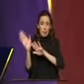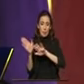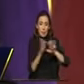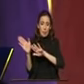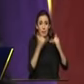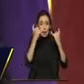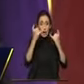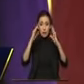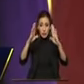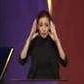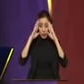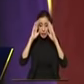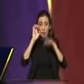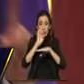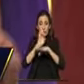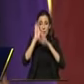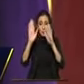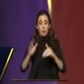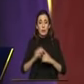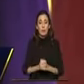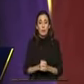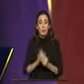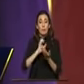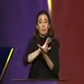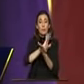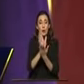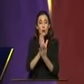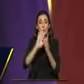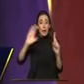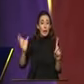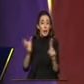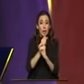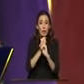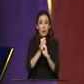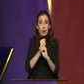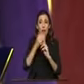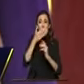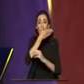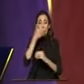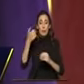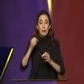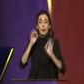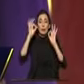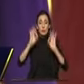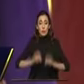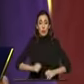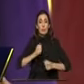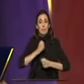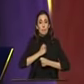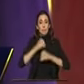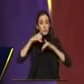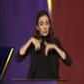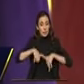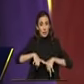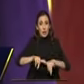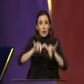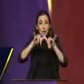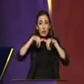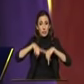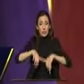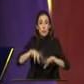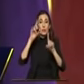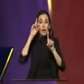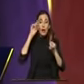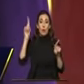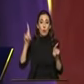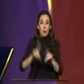y aspiraciones políticas. Desde el Ejecutivo encontrarán la mejor disposición para avanzar en el sentido de esos acuerdos,